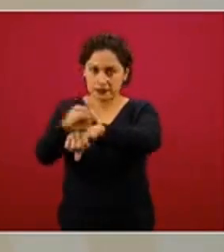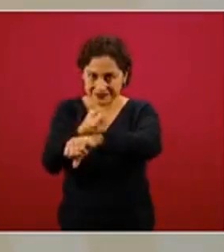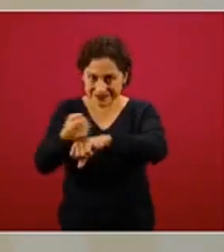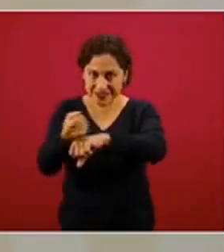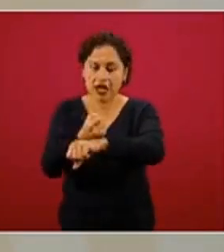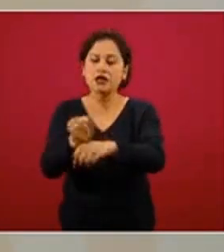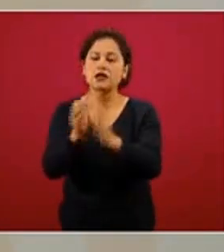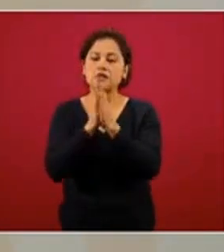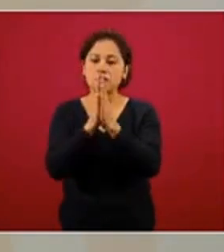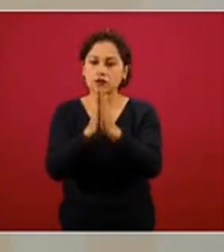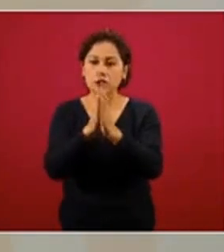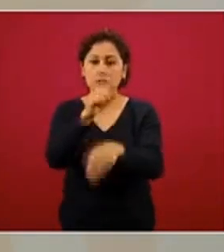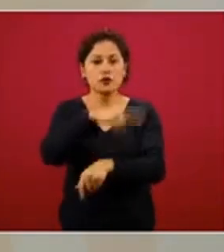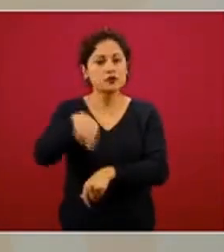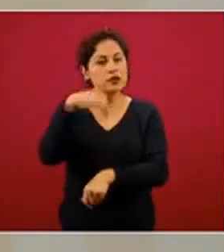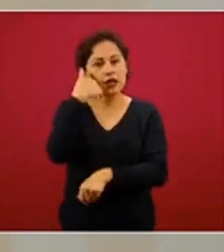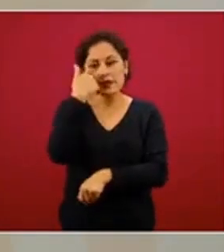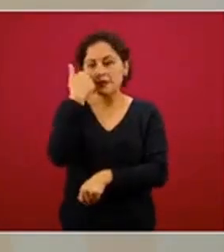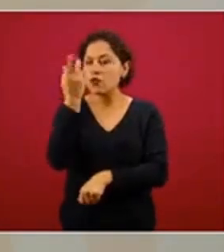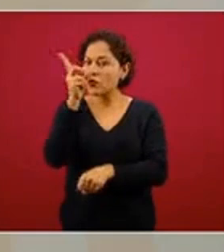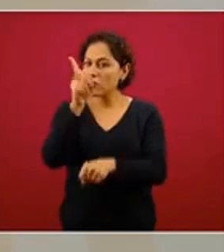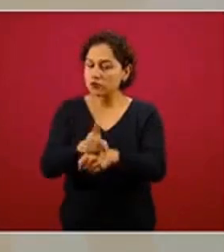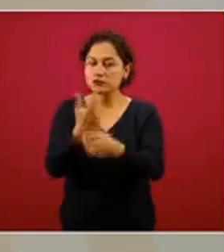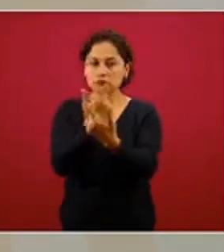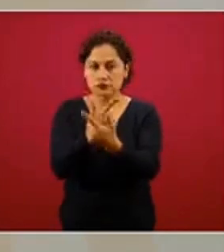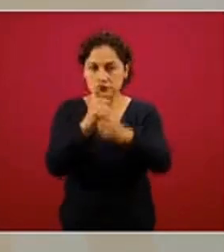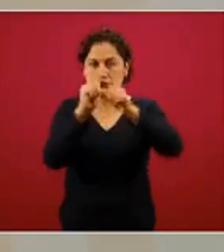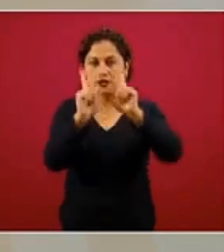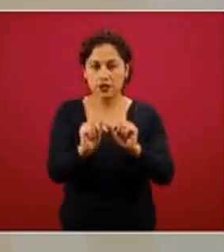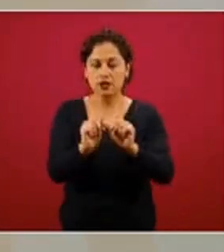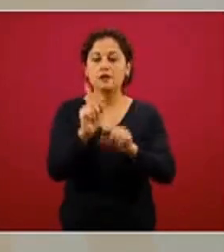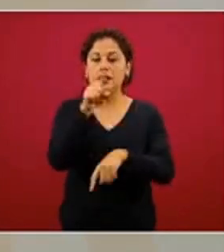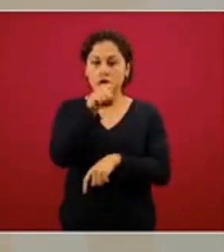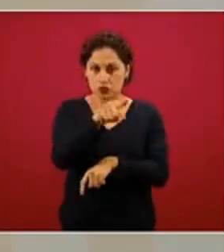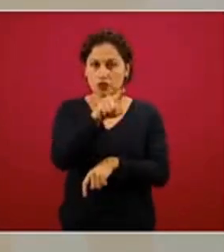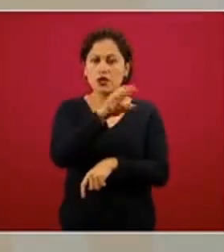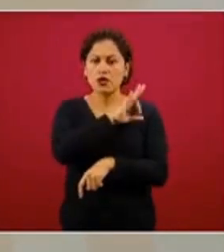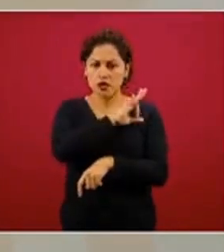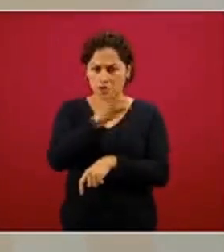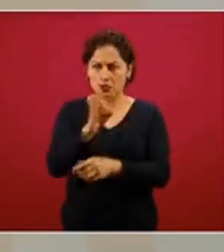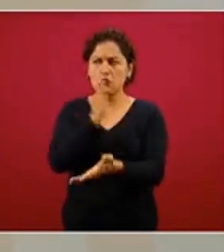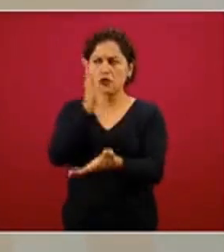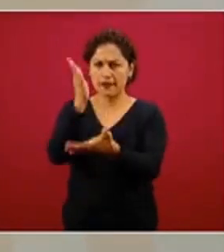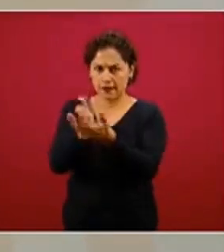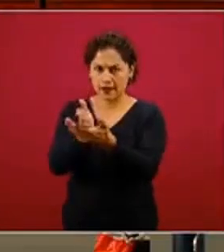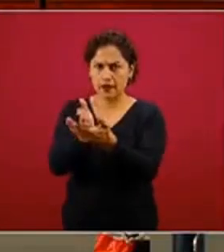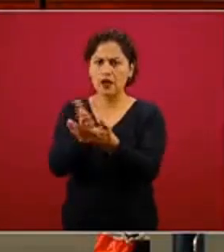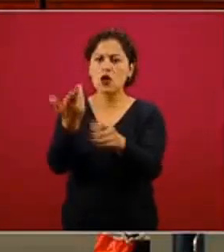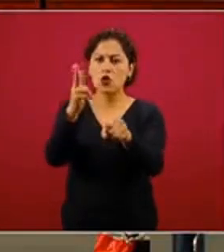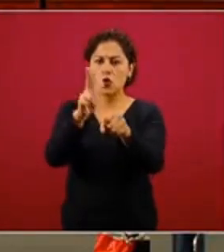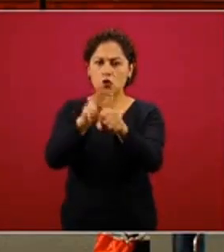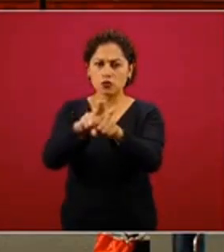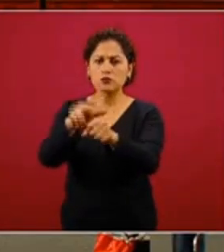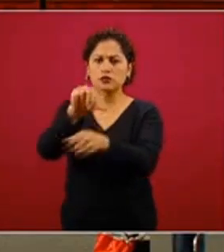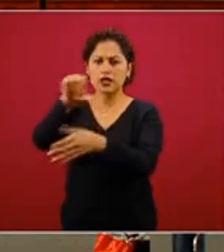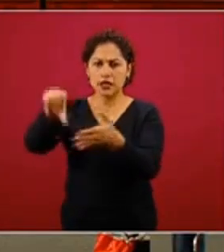donación voluntaria, y por supuesto que existe el mecanismo para que se haga donación voluntaria en los distintos bancos de